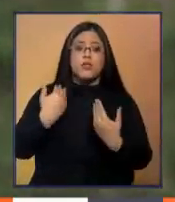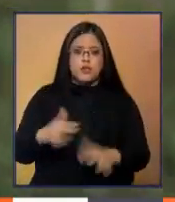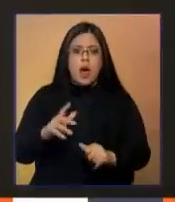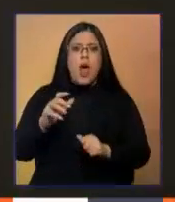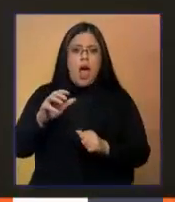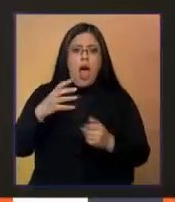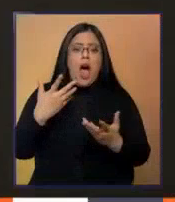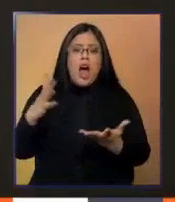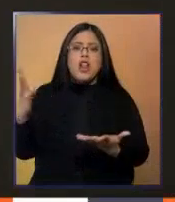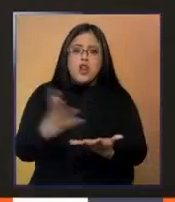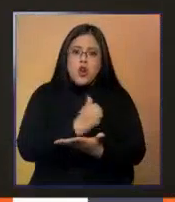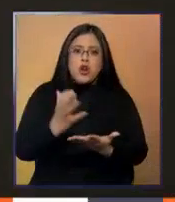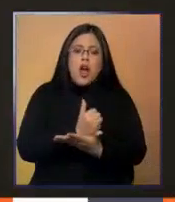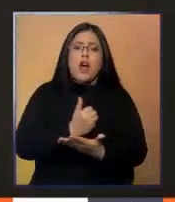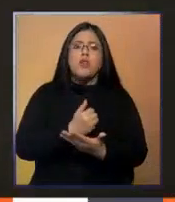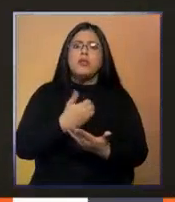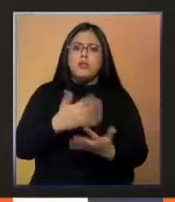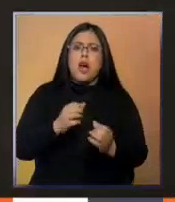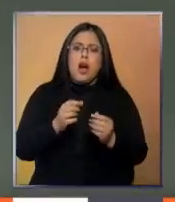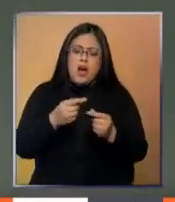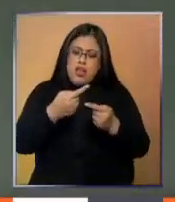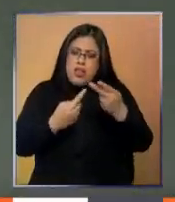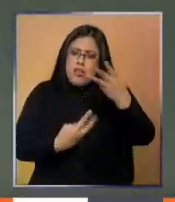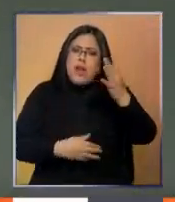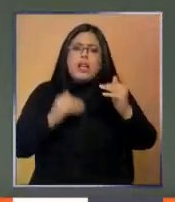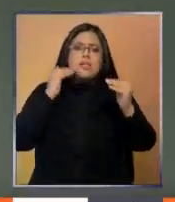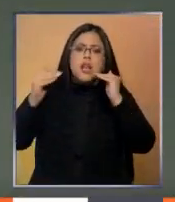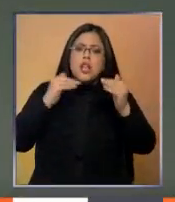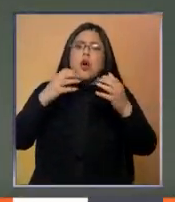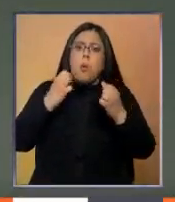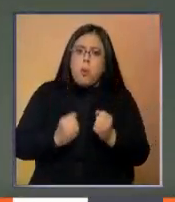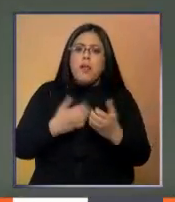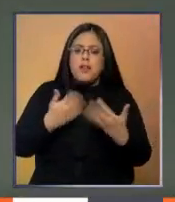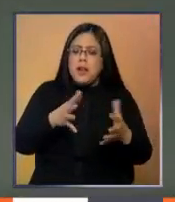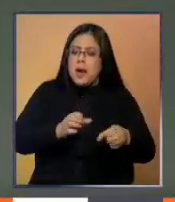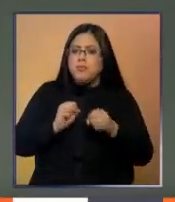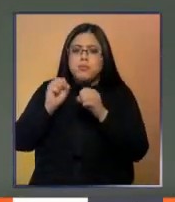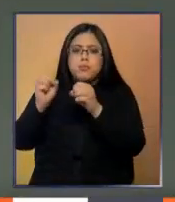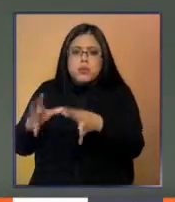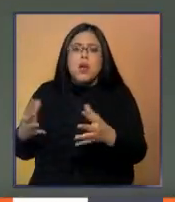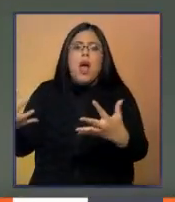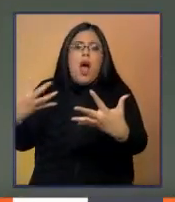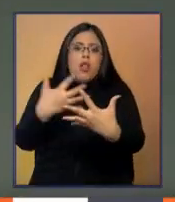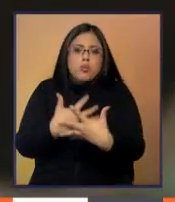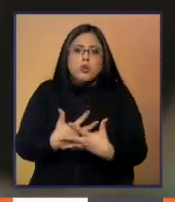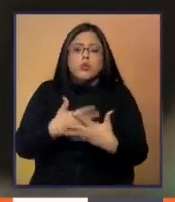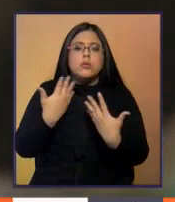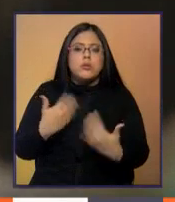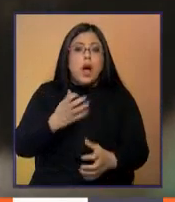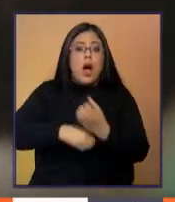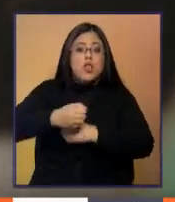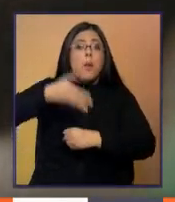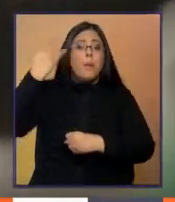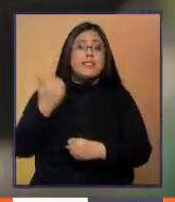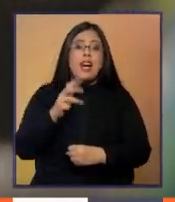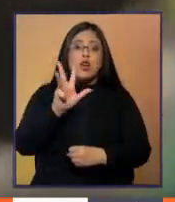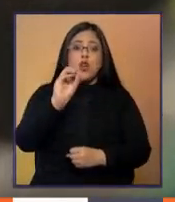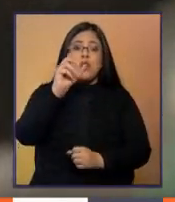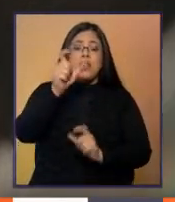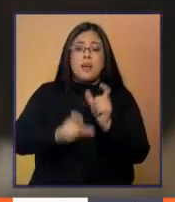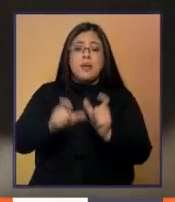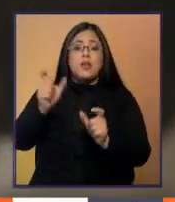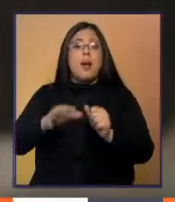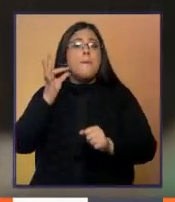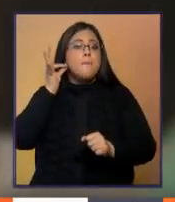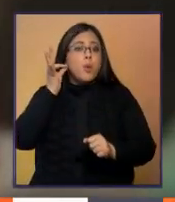1.400 niños se incorporen en una familia adoptiva. Solo el año pasado llegaron 90 mujeres embarazadas a pedir ayuda. La